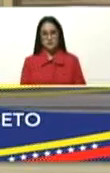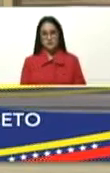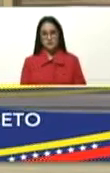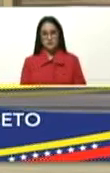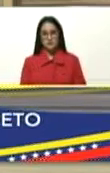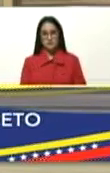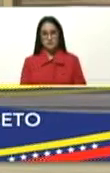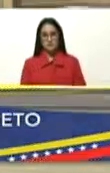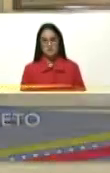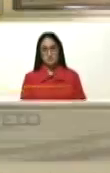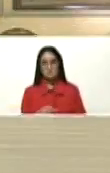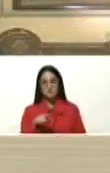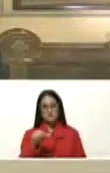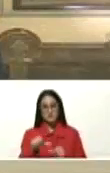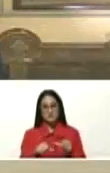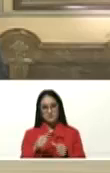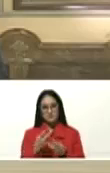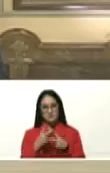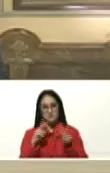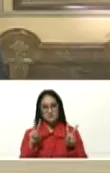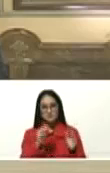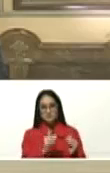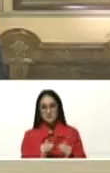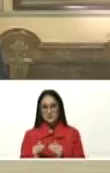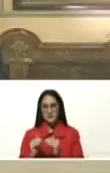Tiene que ser el siglo de la paz, de la igualdad,